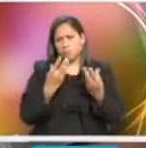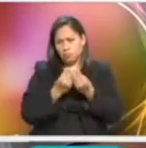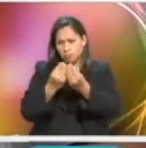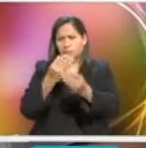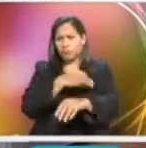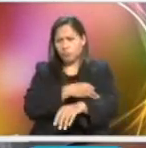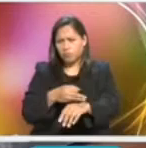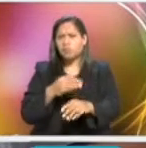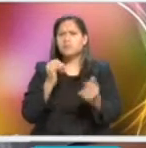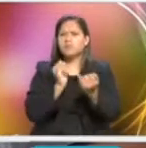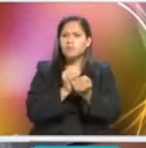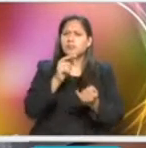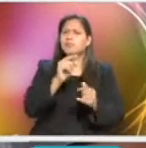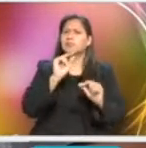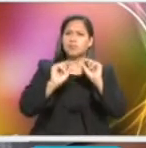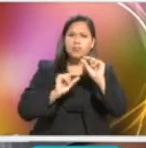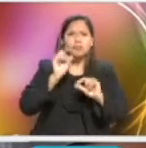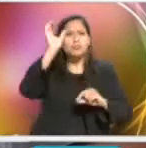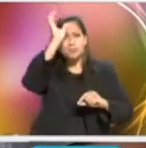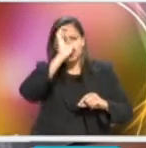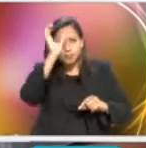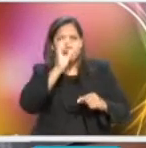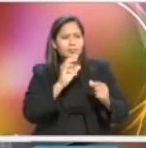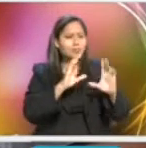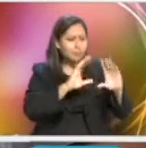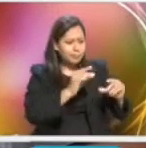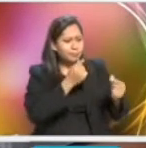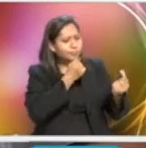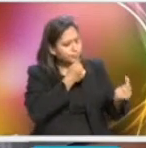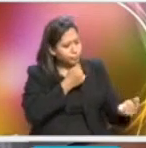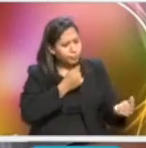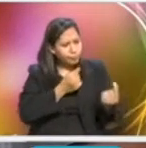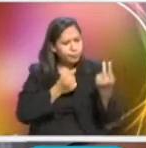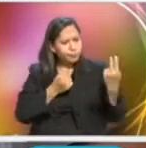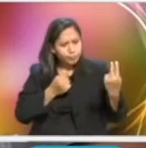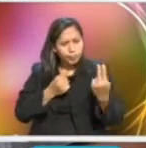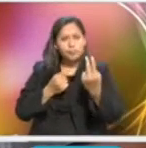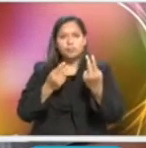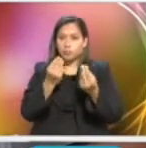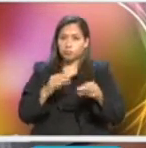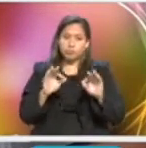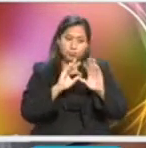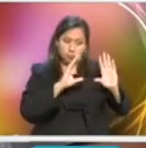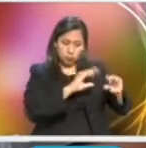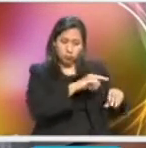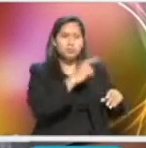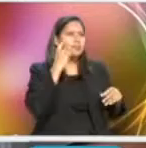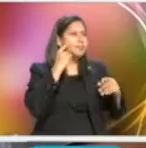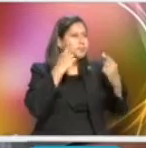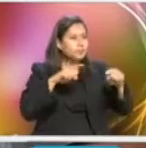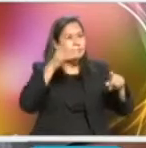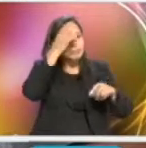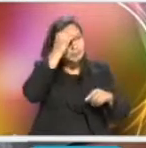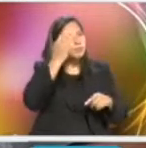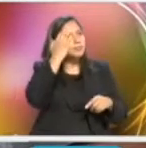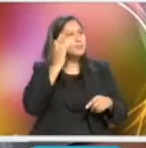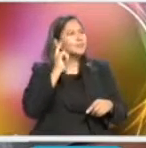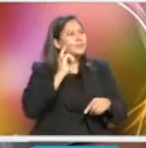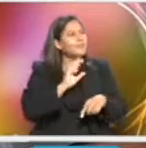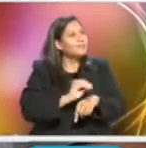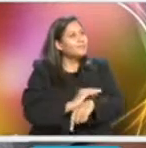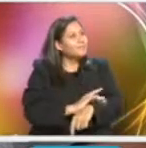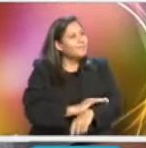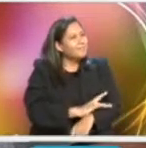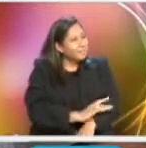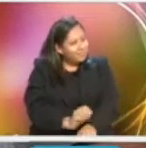familia y también empezar a crear esta cultura en los niños. Se me hace algo muy importante y que vamos a escuchar melodías que se te va a enchinar, me